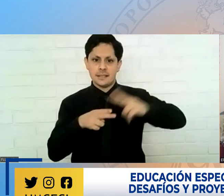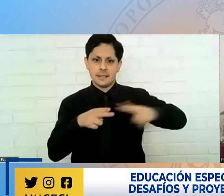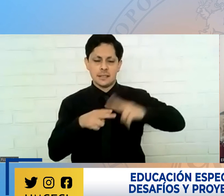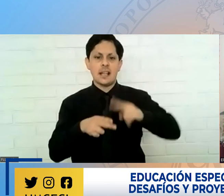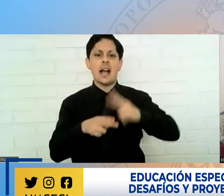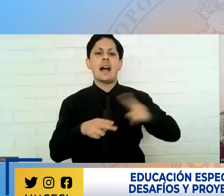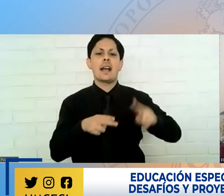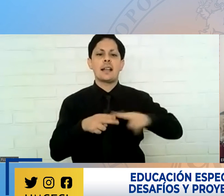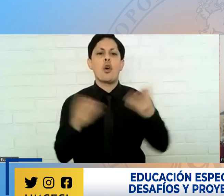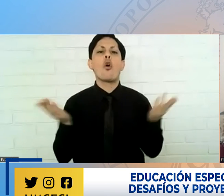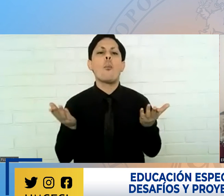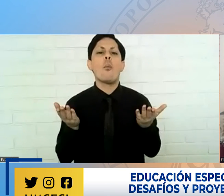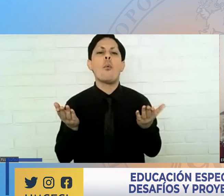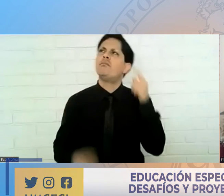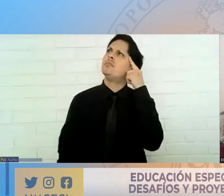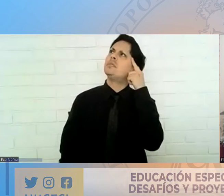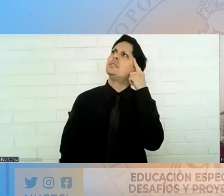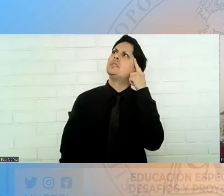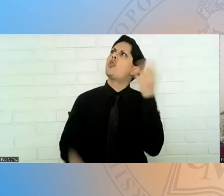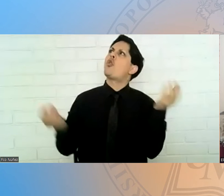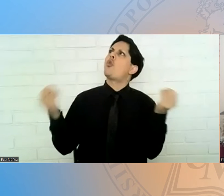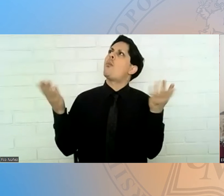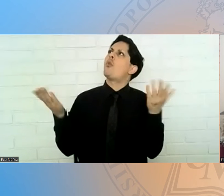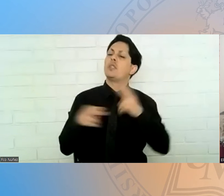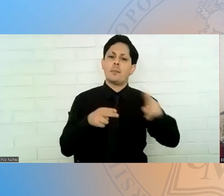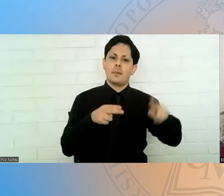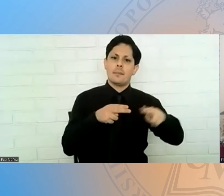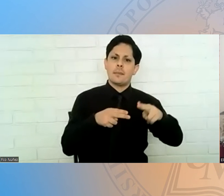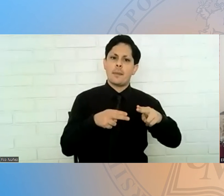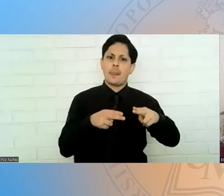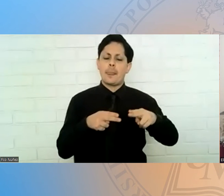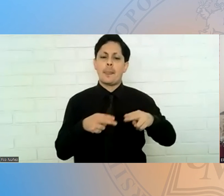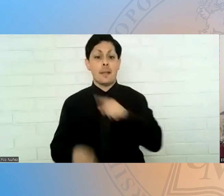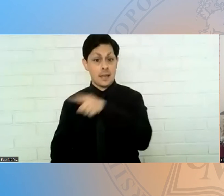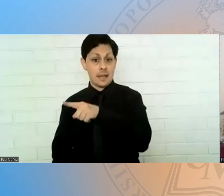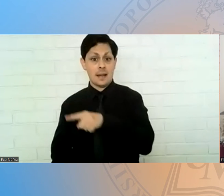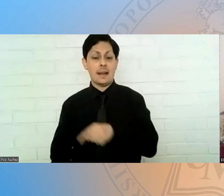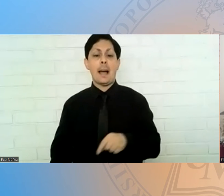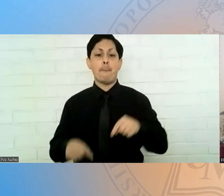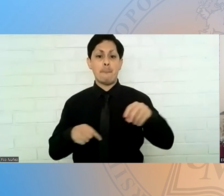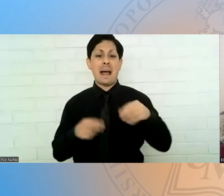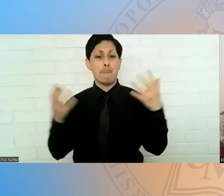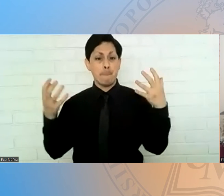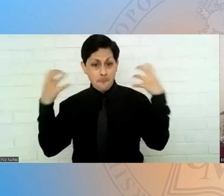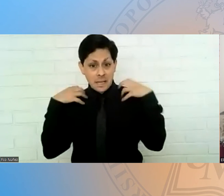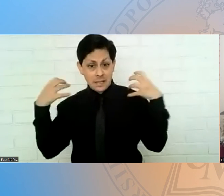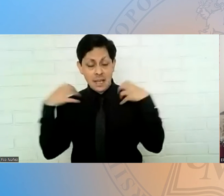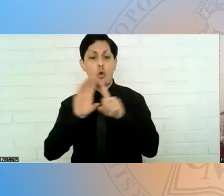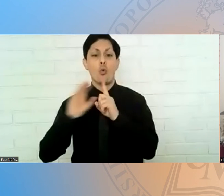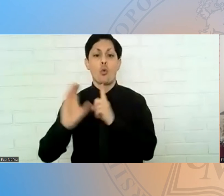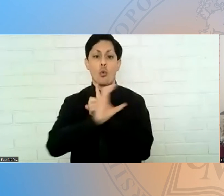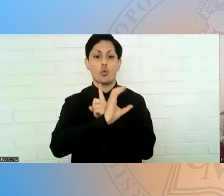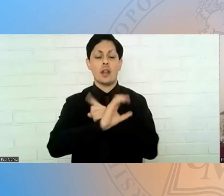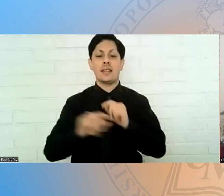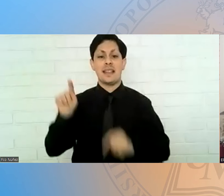hacemos y cómo lo hacemos. Respecto de las prácticas culturales, ella nos presenta y nos